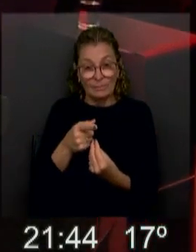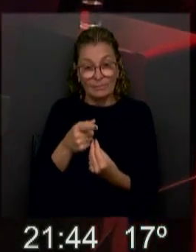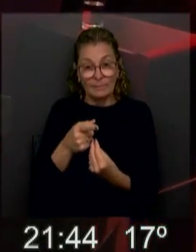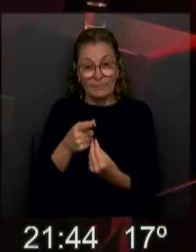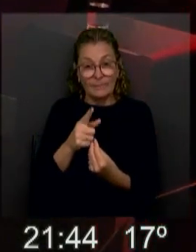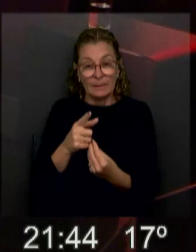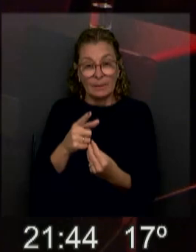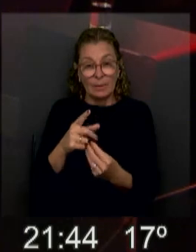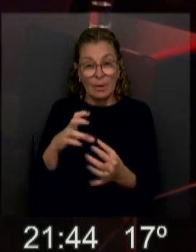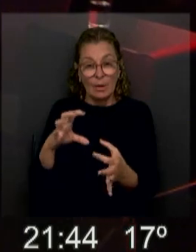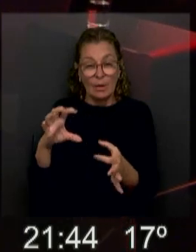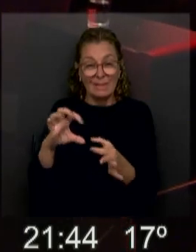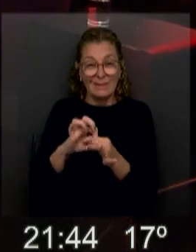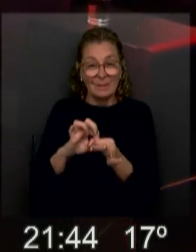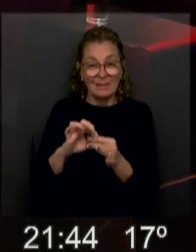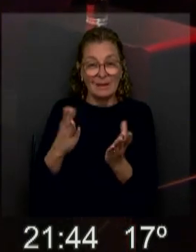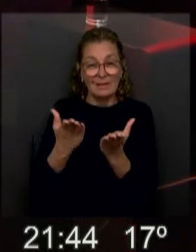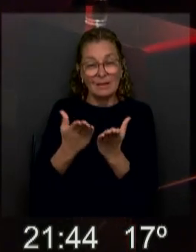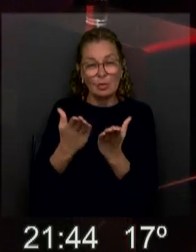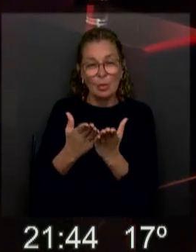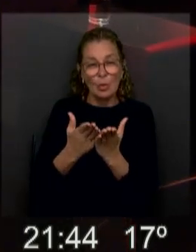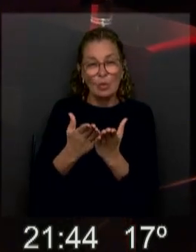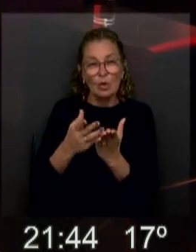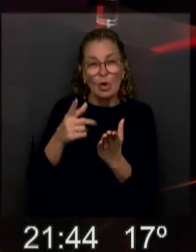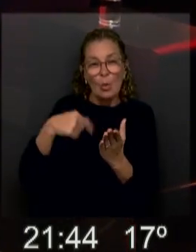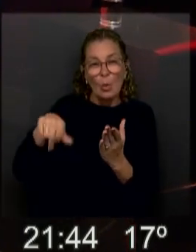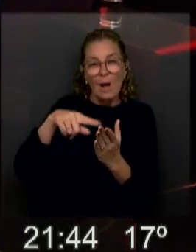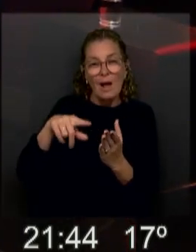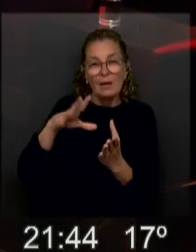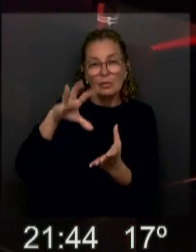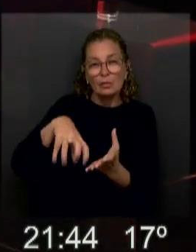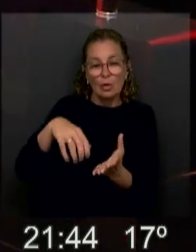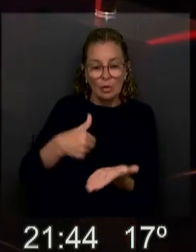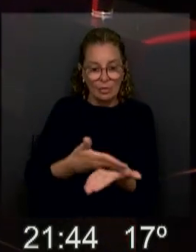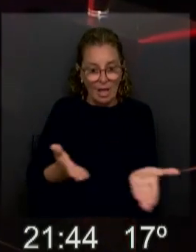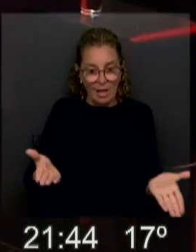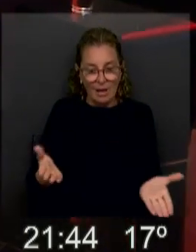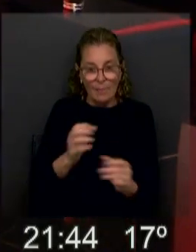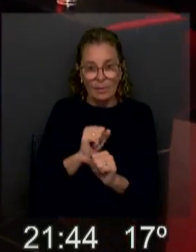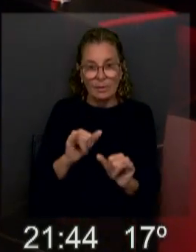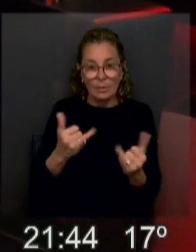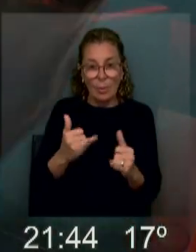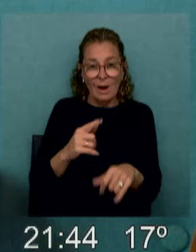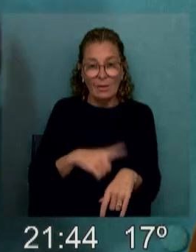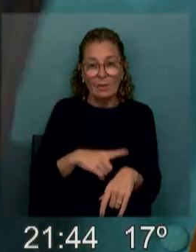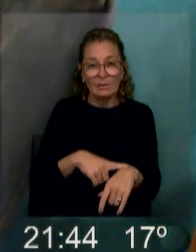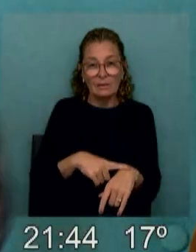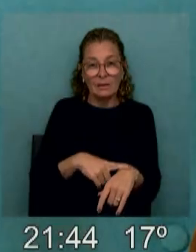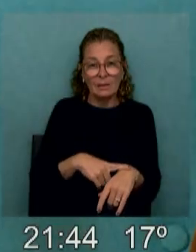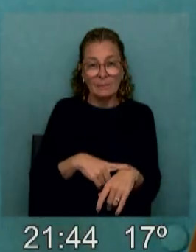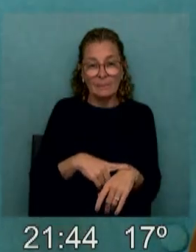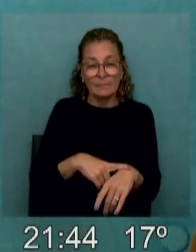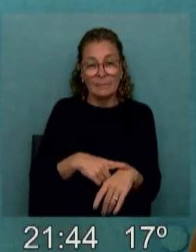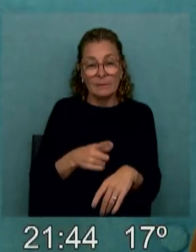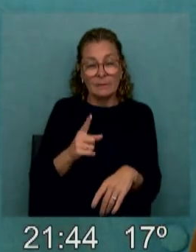no depender de estudios, no depender de tener todo al servicio y de poder jugar con el tiempo a las